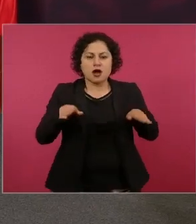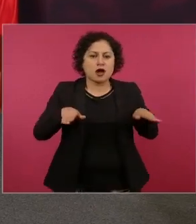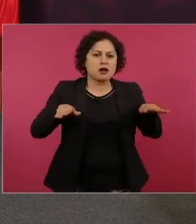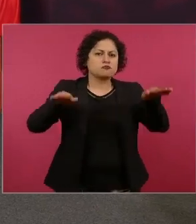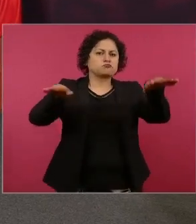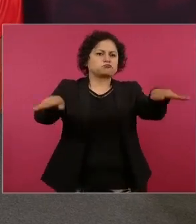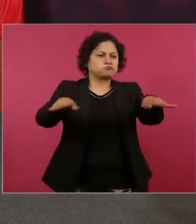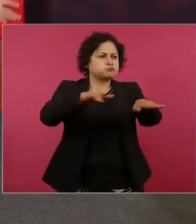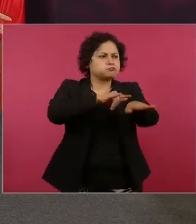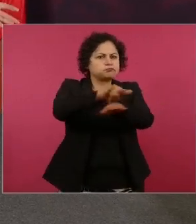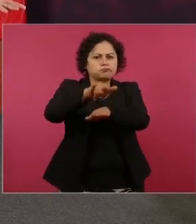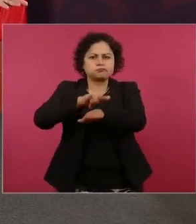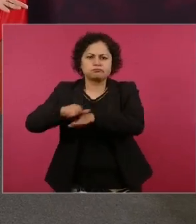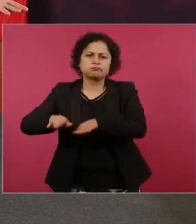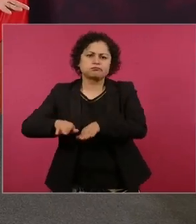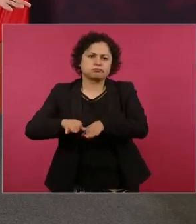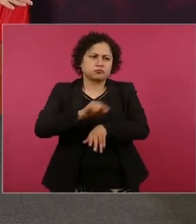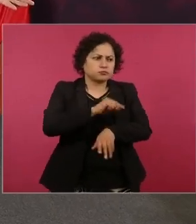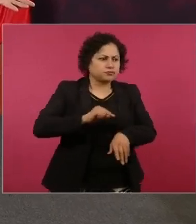Bueno,